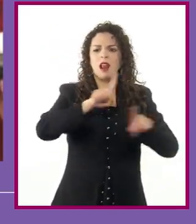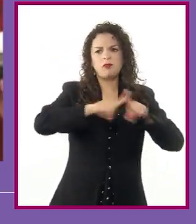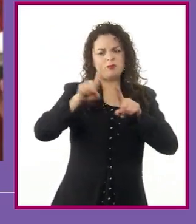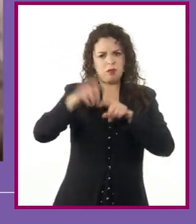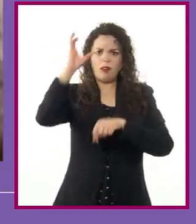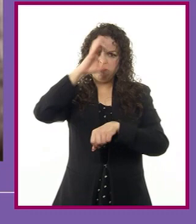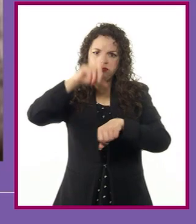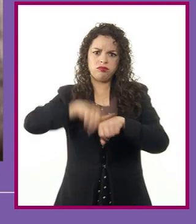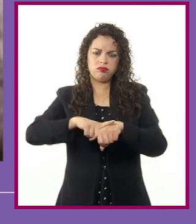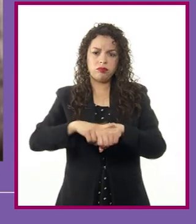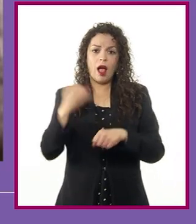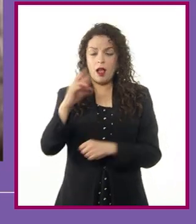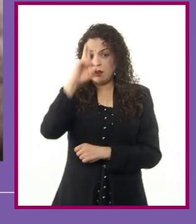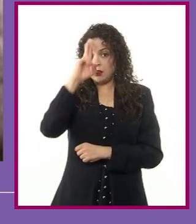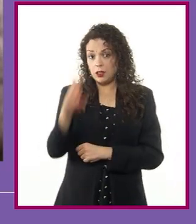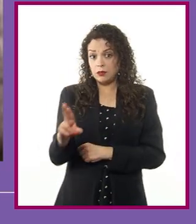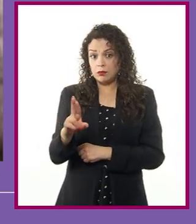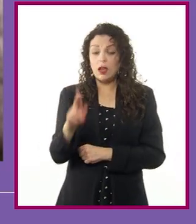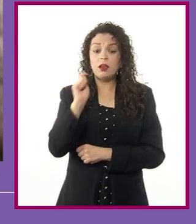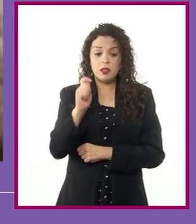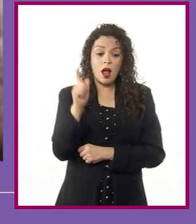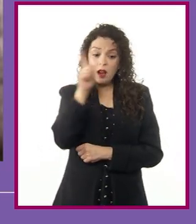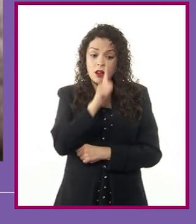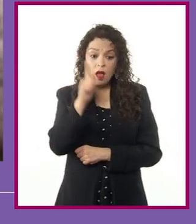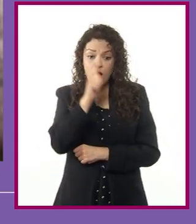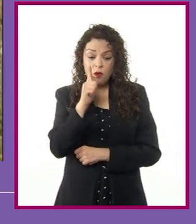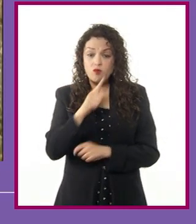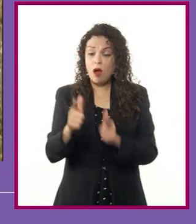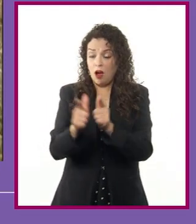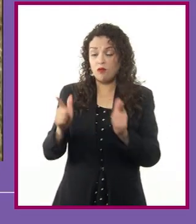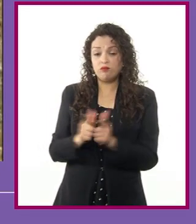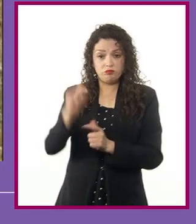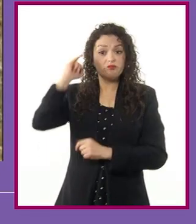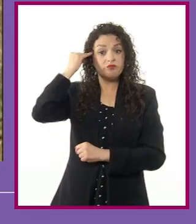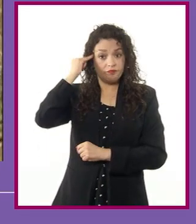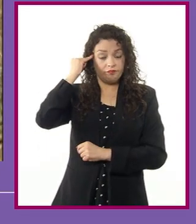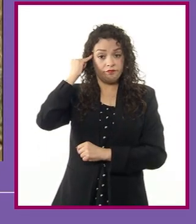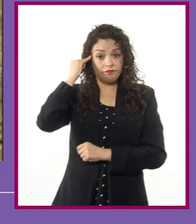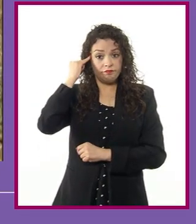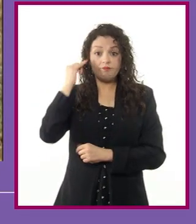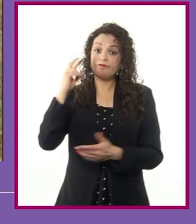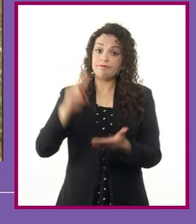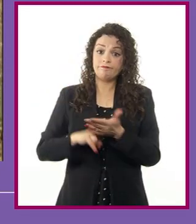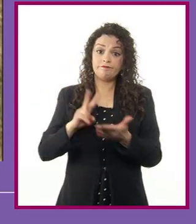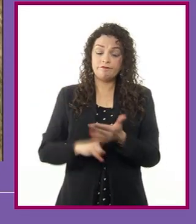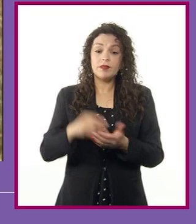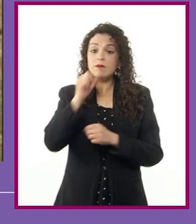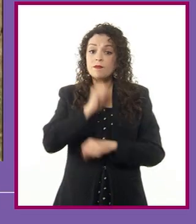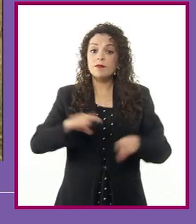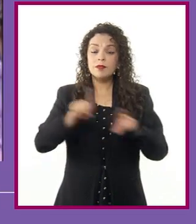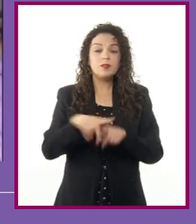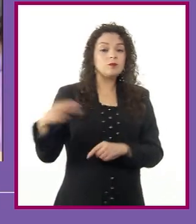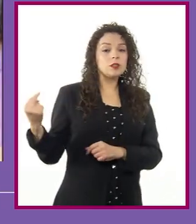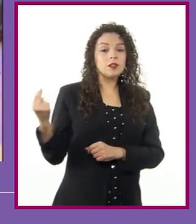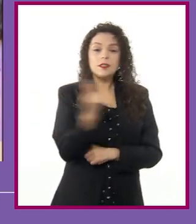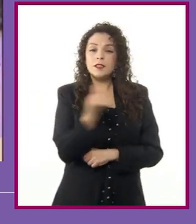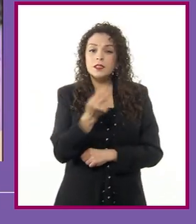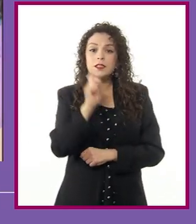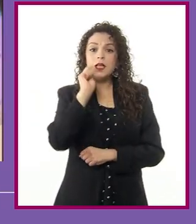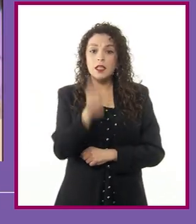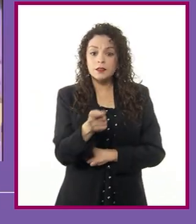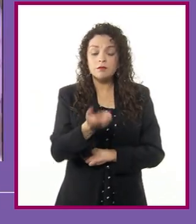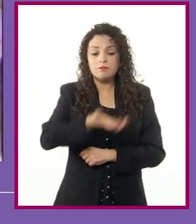cultural y el respeto a las lenguas de los grupos indígenas, así como sobre la necesidad de mantener